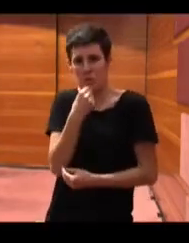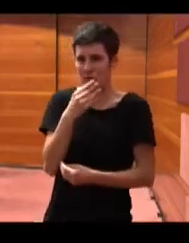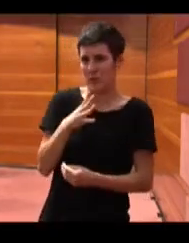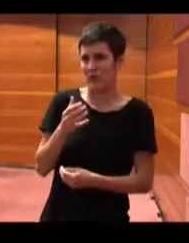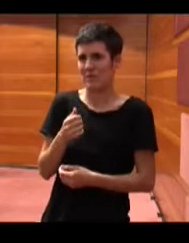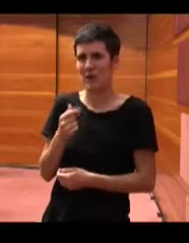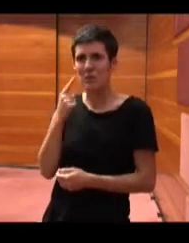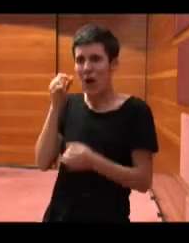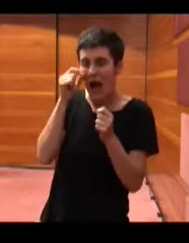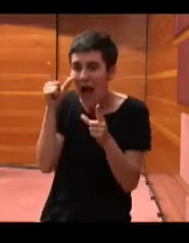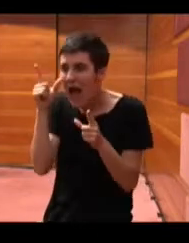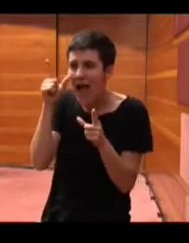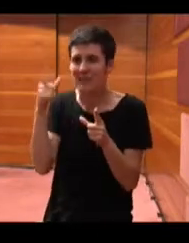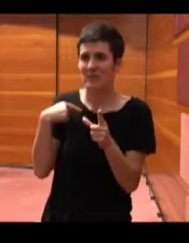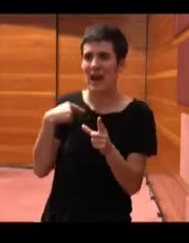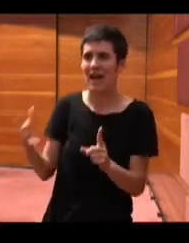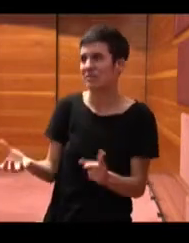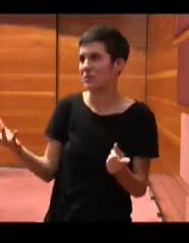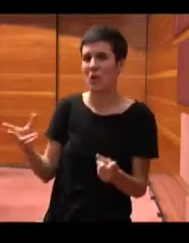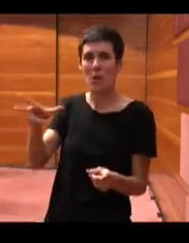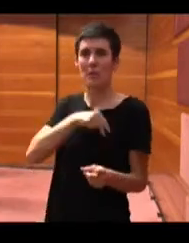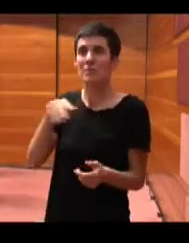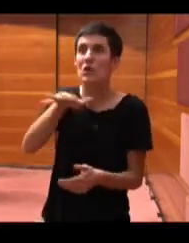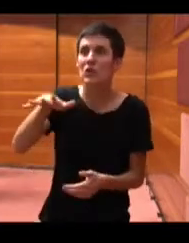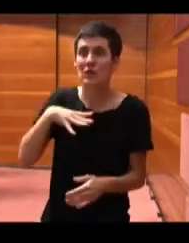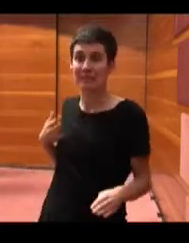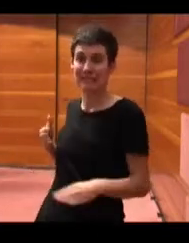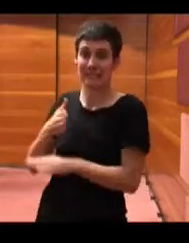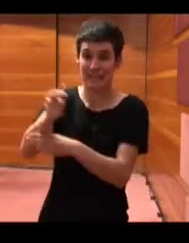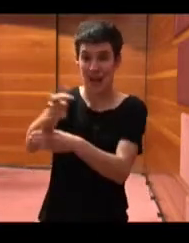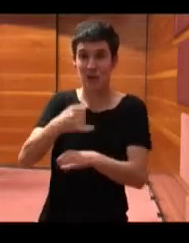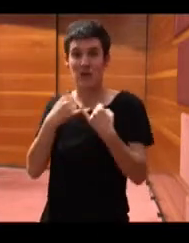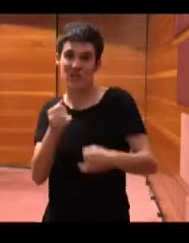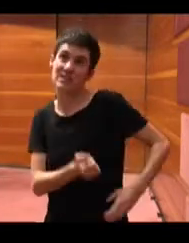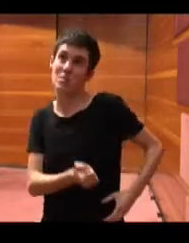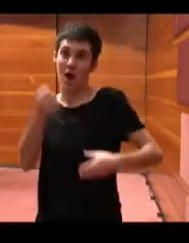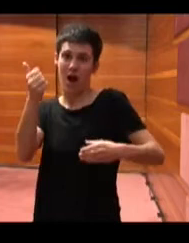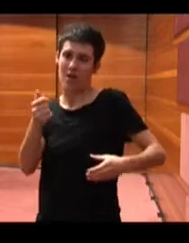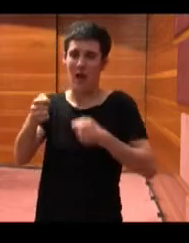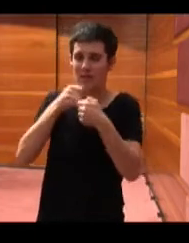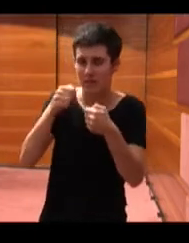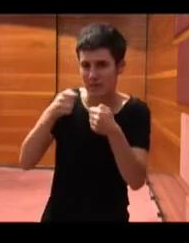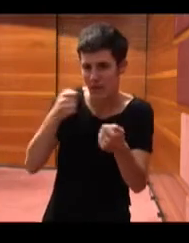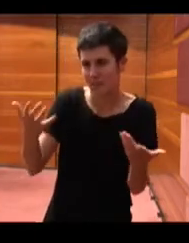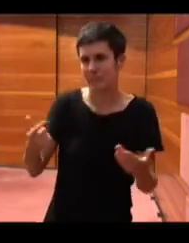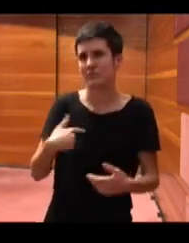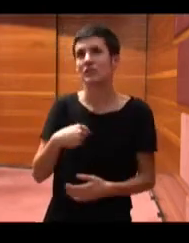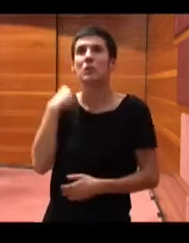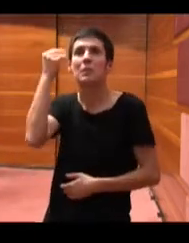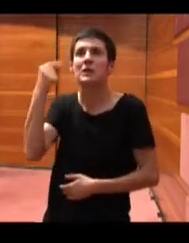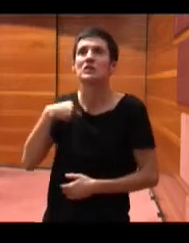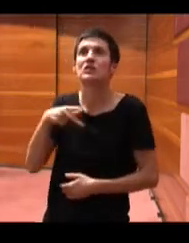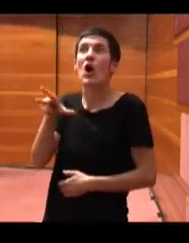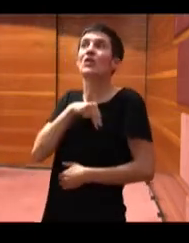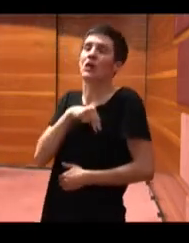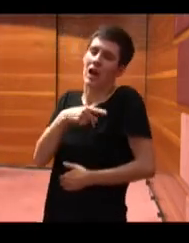qué administración, ir corriendo y entrevistar a los que habían ganado que estaban ahí con el champán. ¿Por qué? ¿Porque me crea que voy a ganar? Pues bueno, no, hombre,